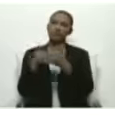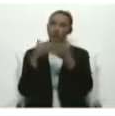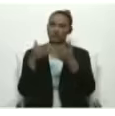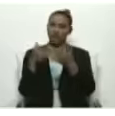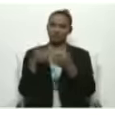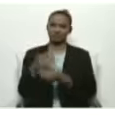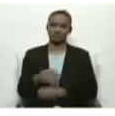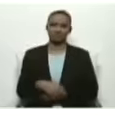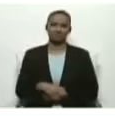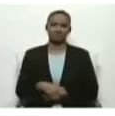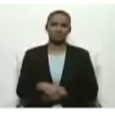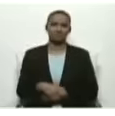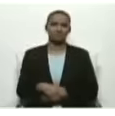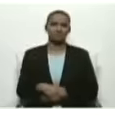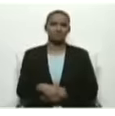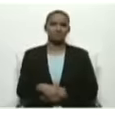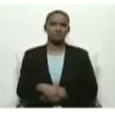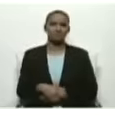electoral.